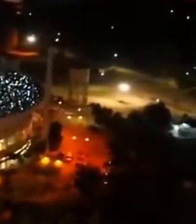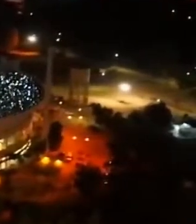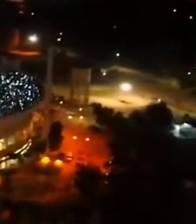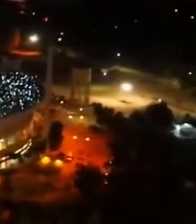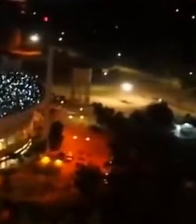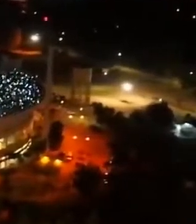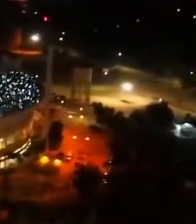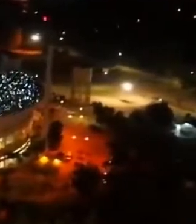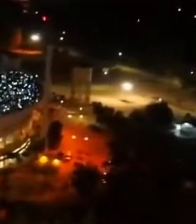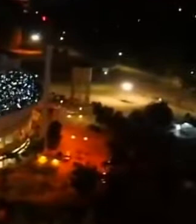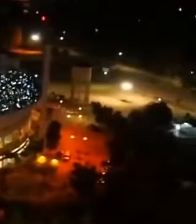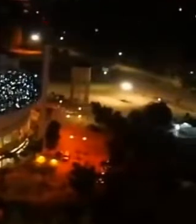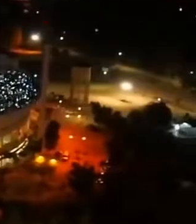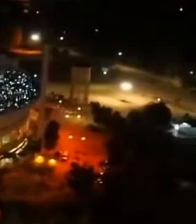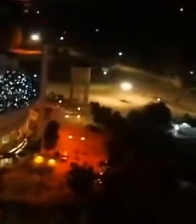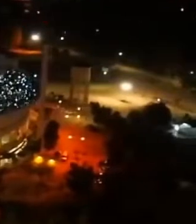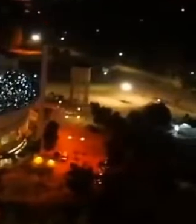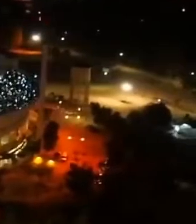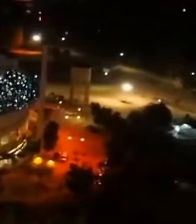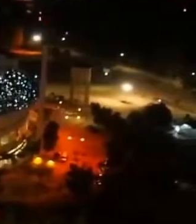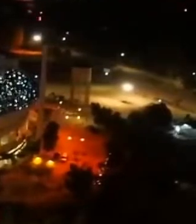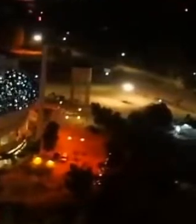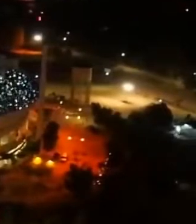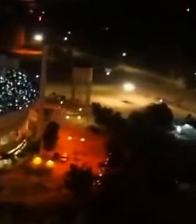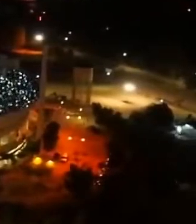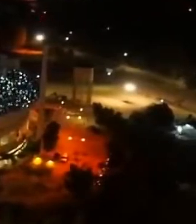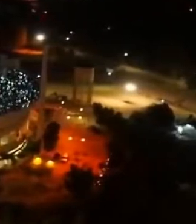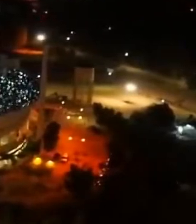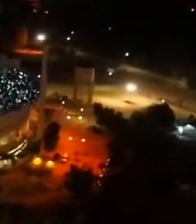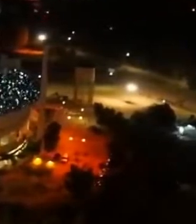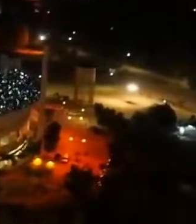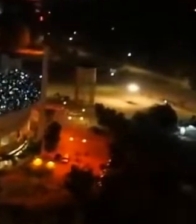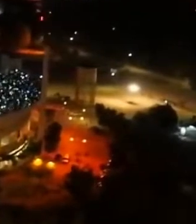de encender nuestros corazones.